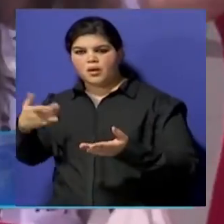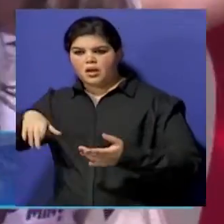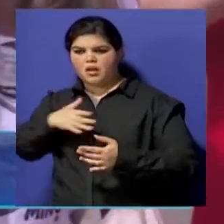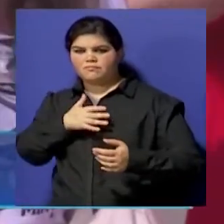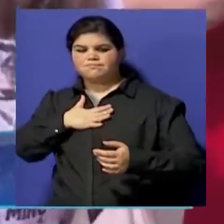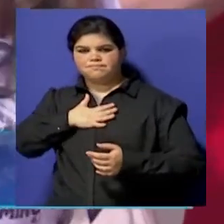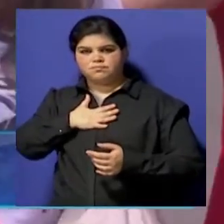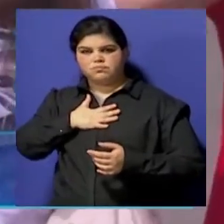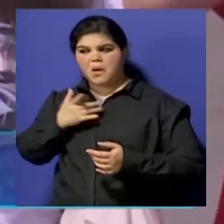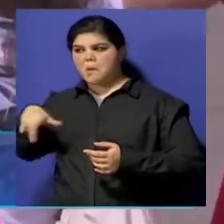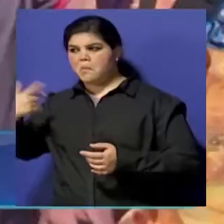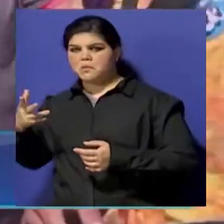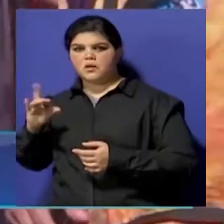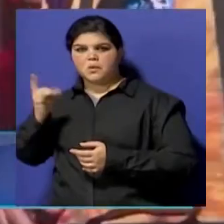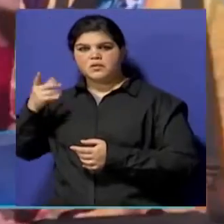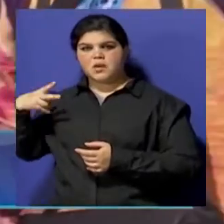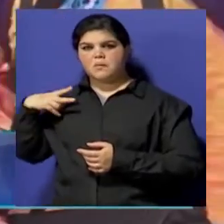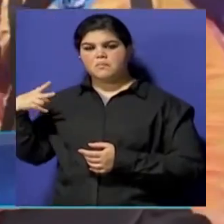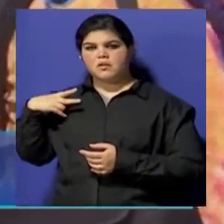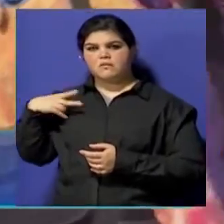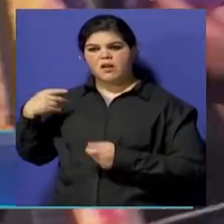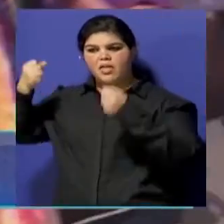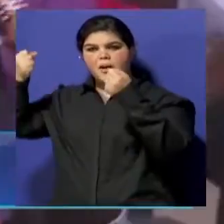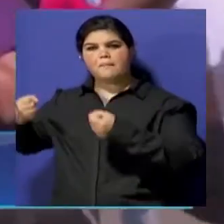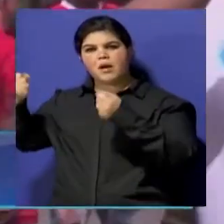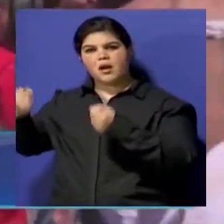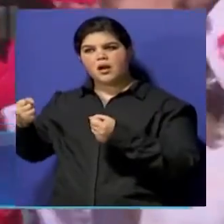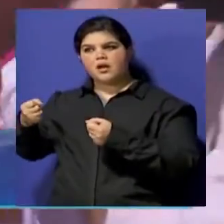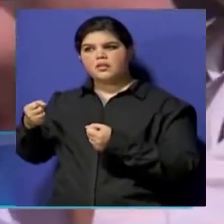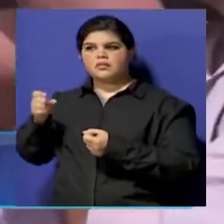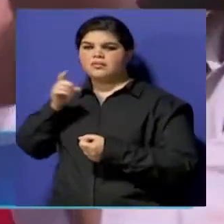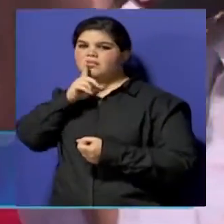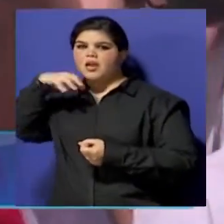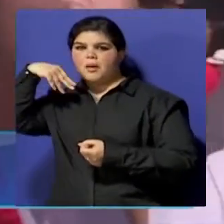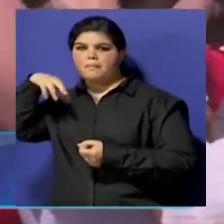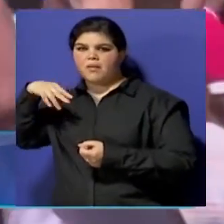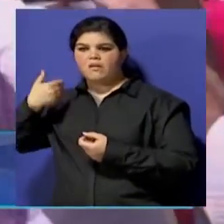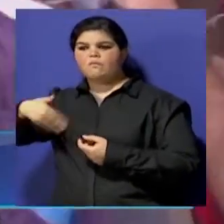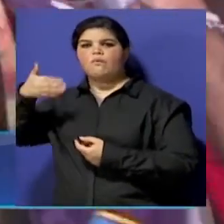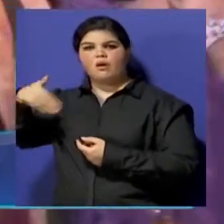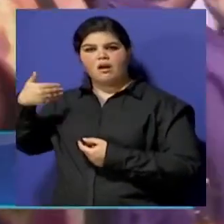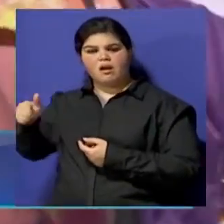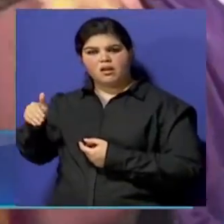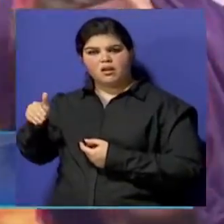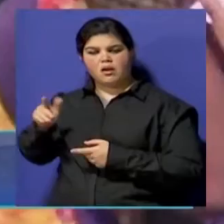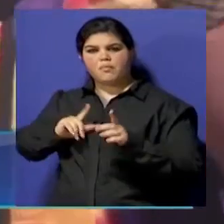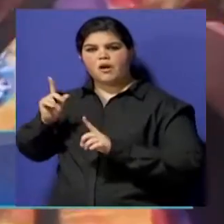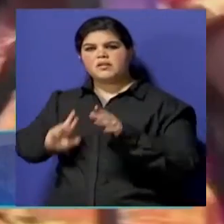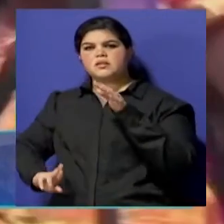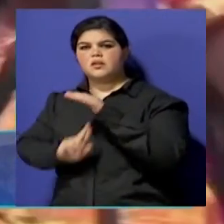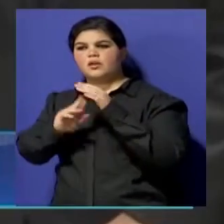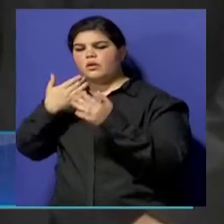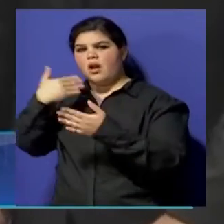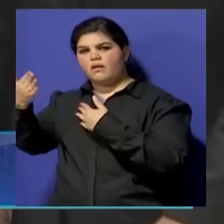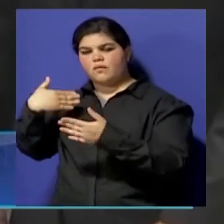que continuaban. Veíamos muchas pancartas, fora Temer, pero a veces cuando nosotros dialogamos con los rectores o